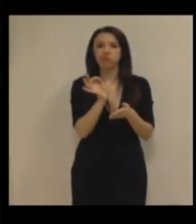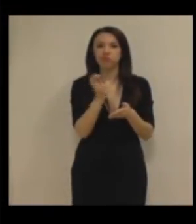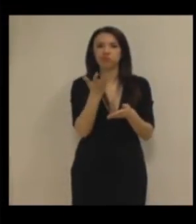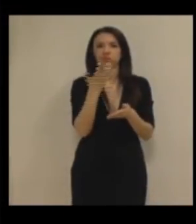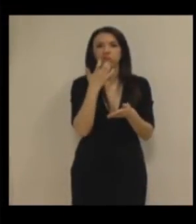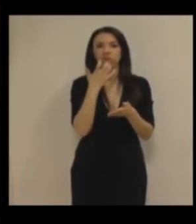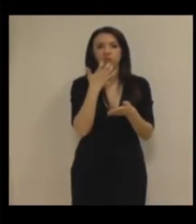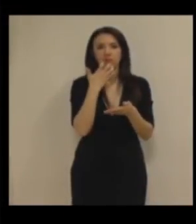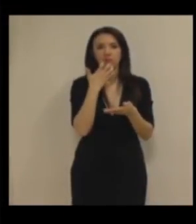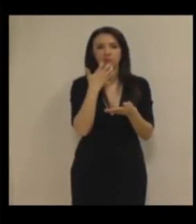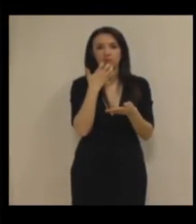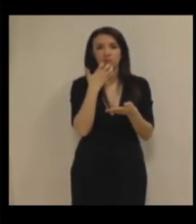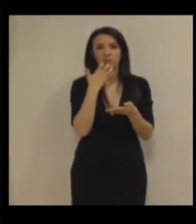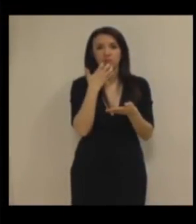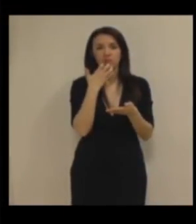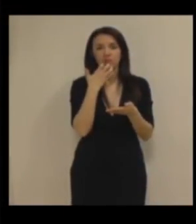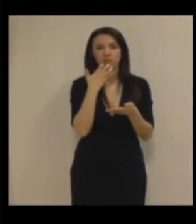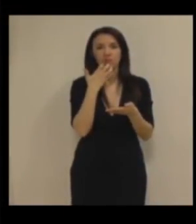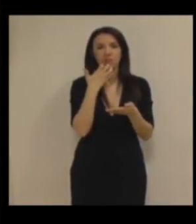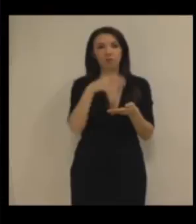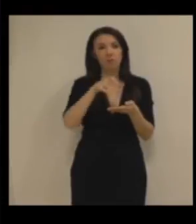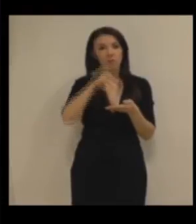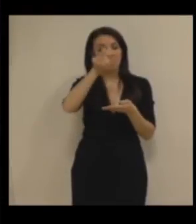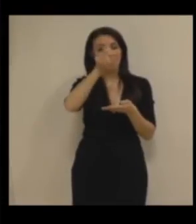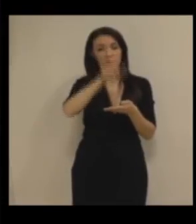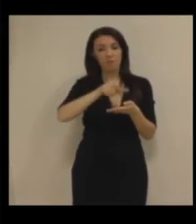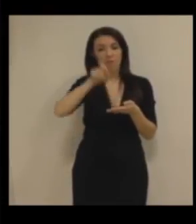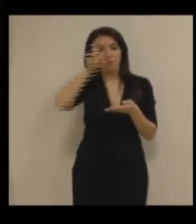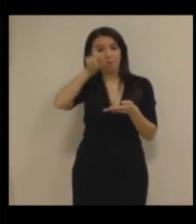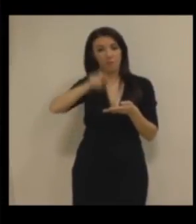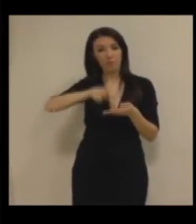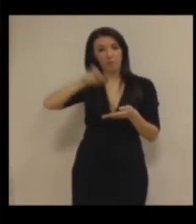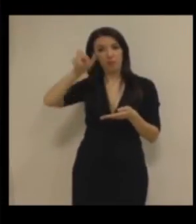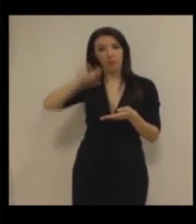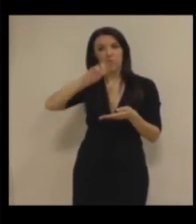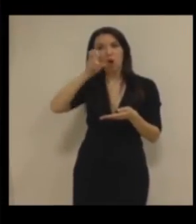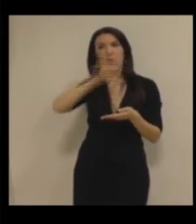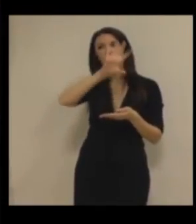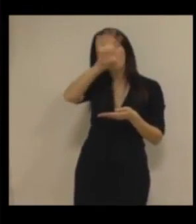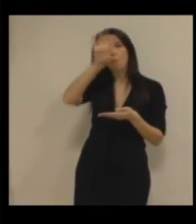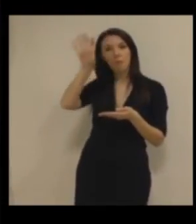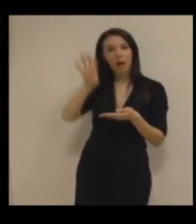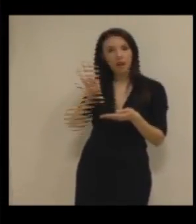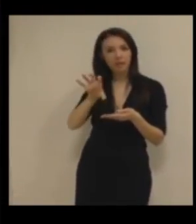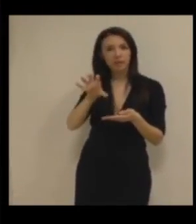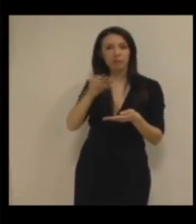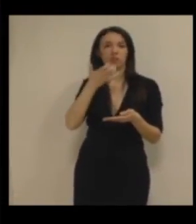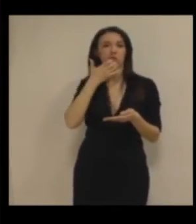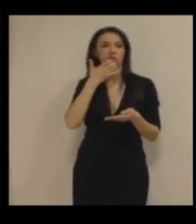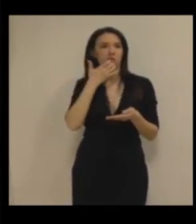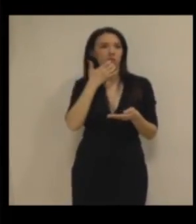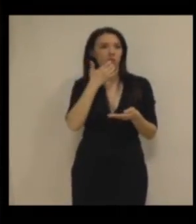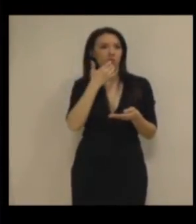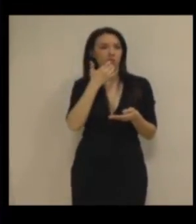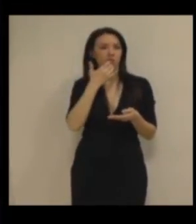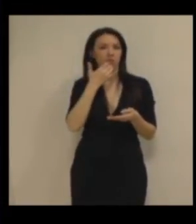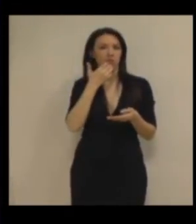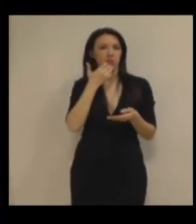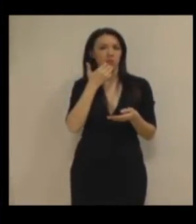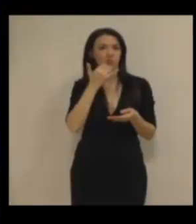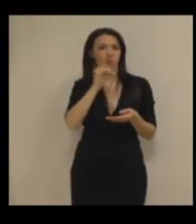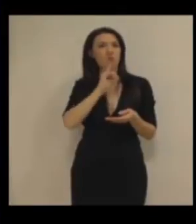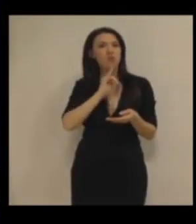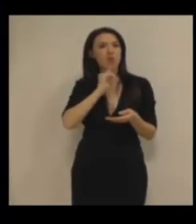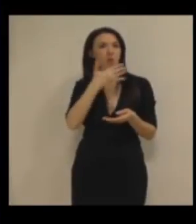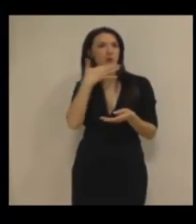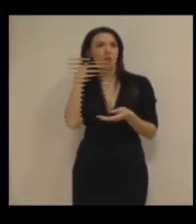por ejemplo, para personas que vienen de otros países, que no dominan bien el